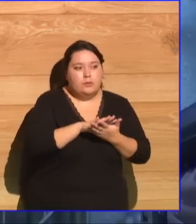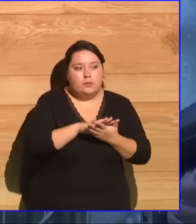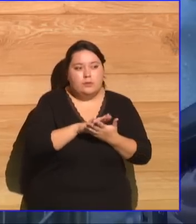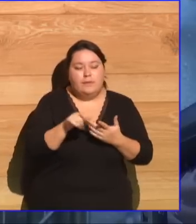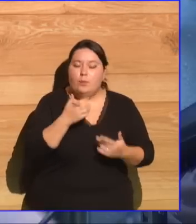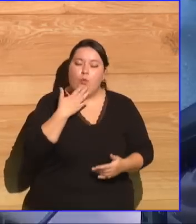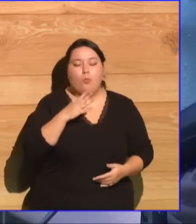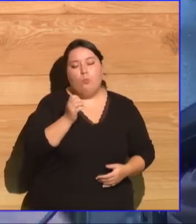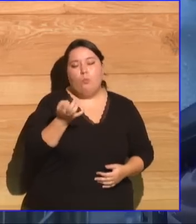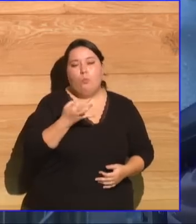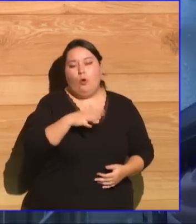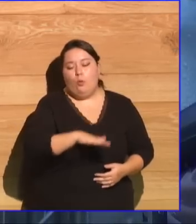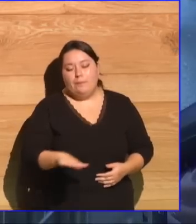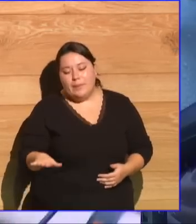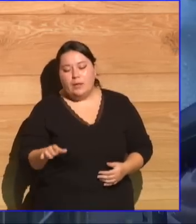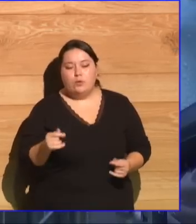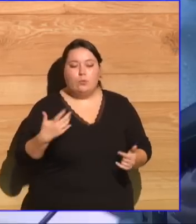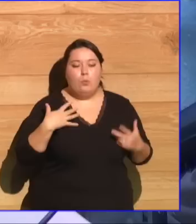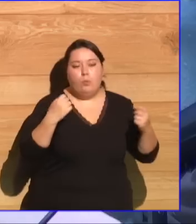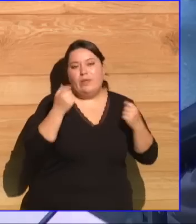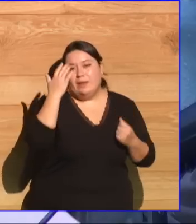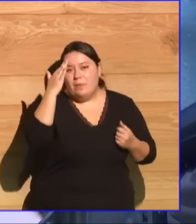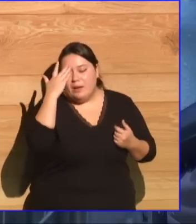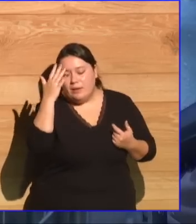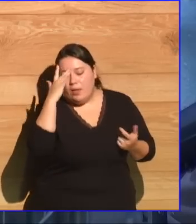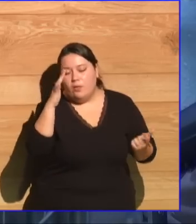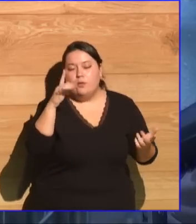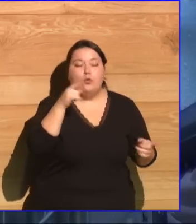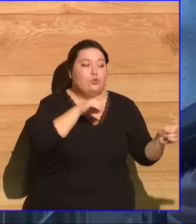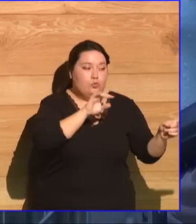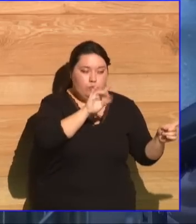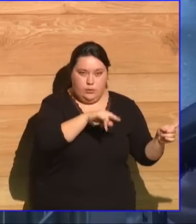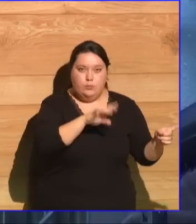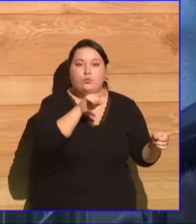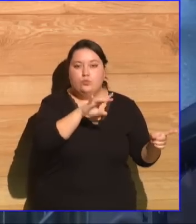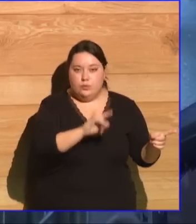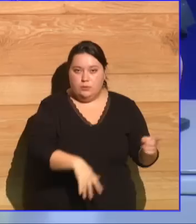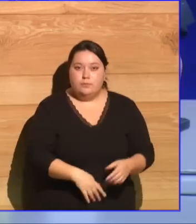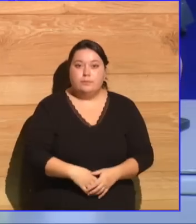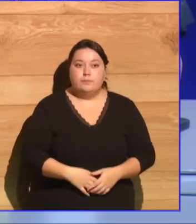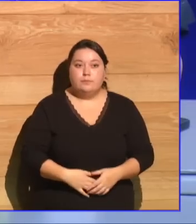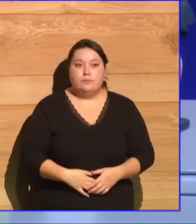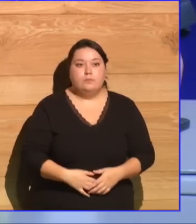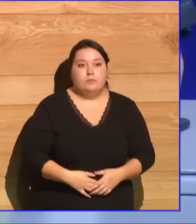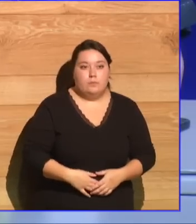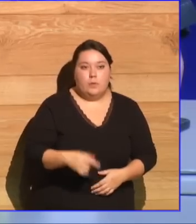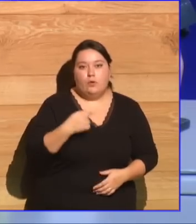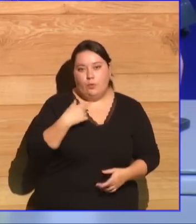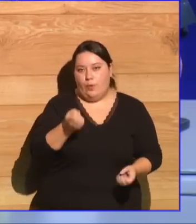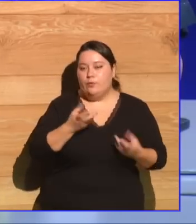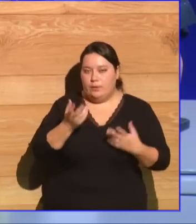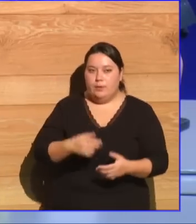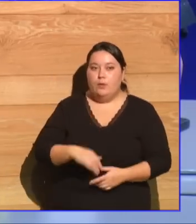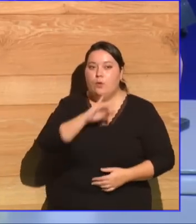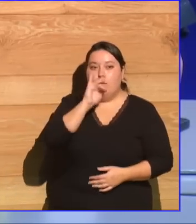más niños y dejarnos llevar por el poder de la imaginación? Tú sí. Mira, me vuelve loco esto y lo voy a contar.